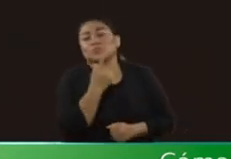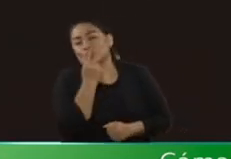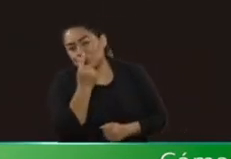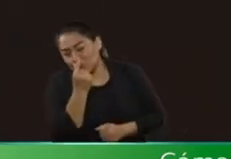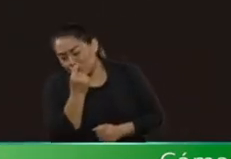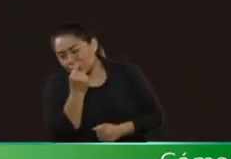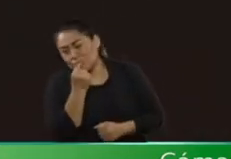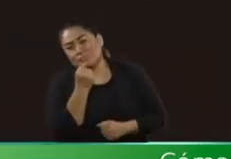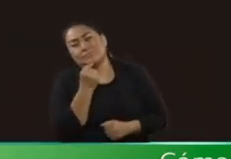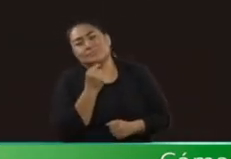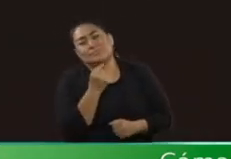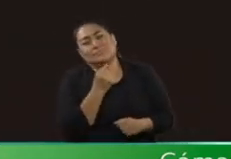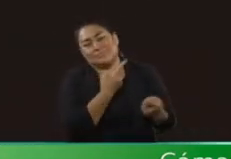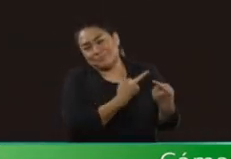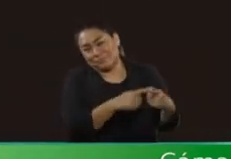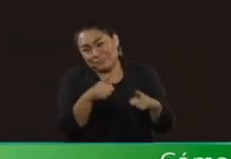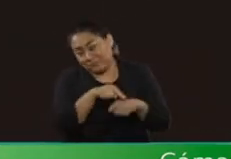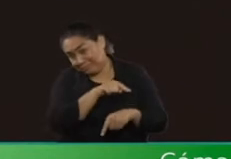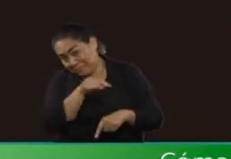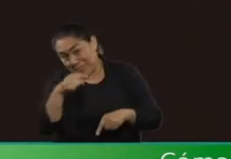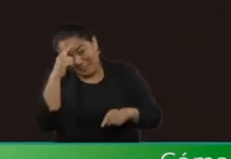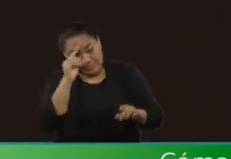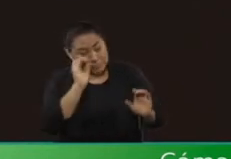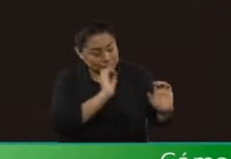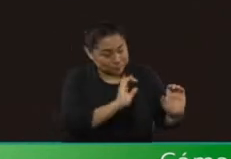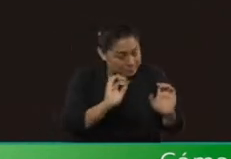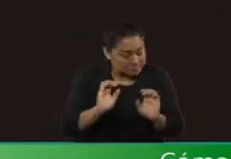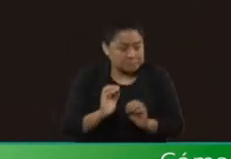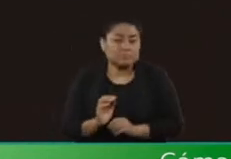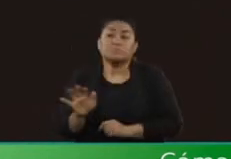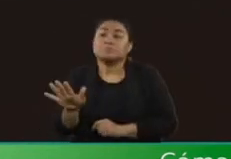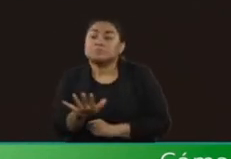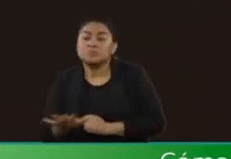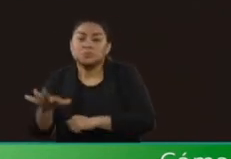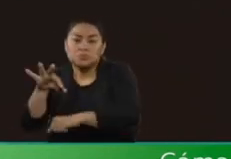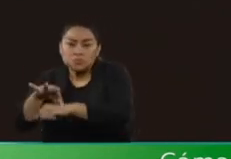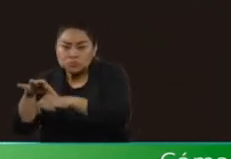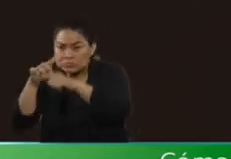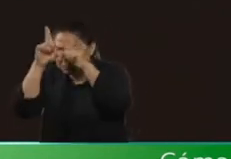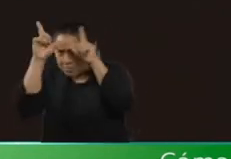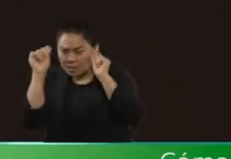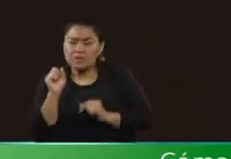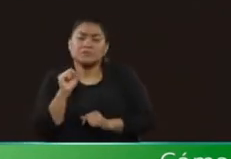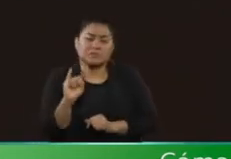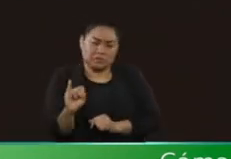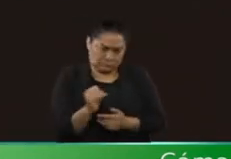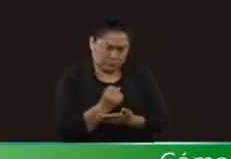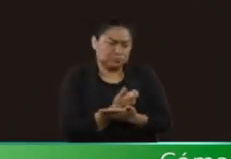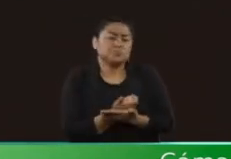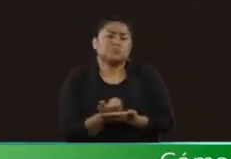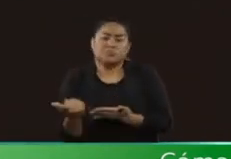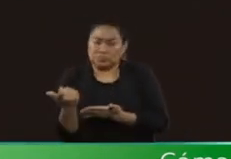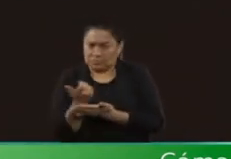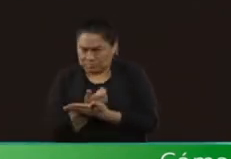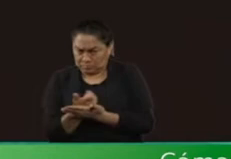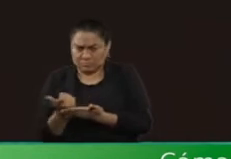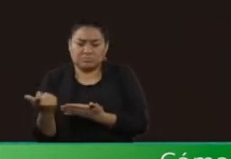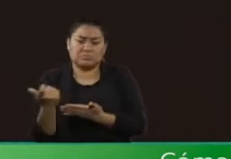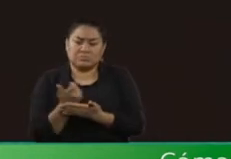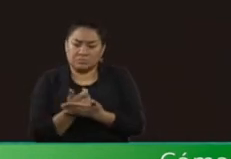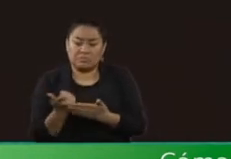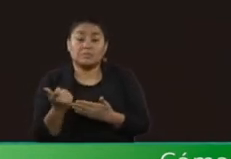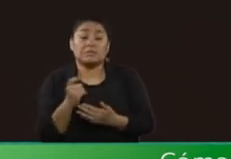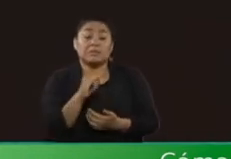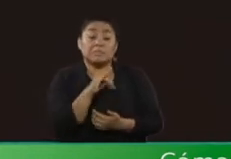pública, los elementos que nos cuidan, de los médicos, de los enfermeros, reciban por lo menos el salario que no sea menor al del